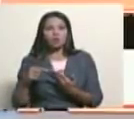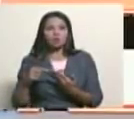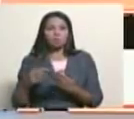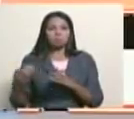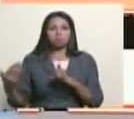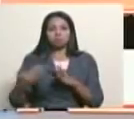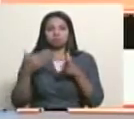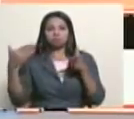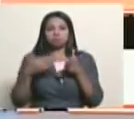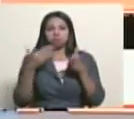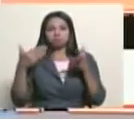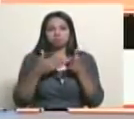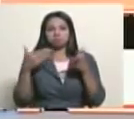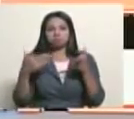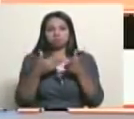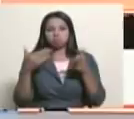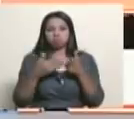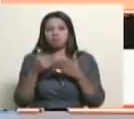golpista